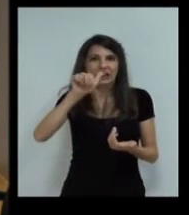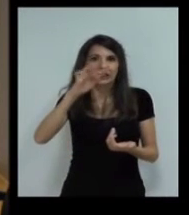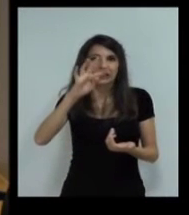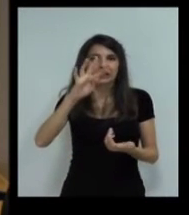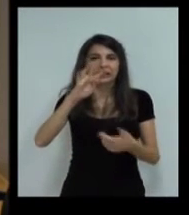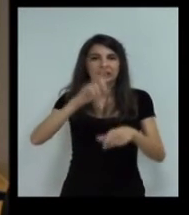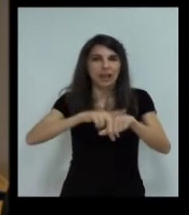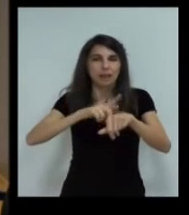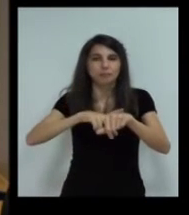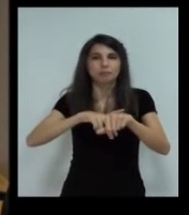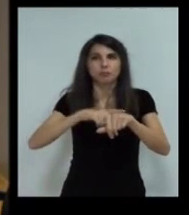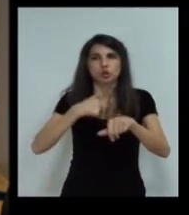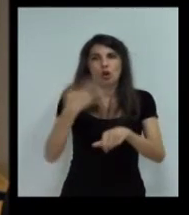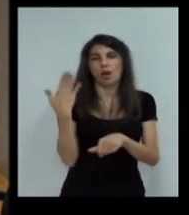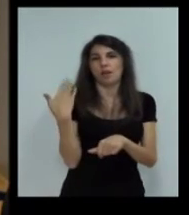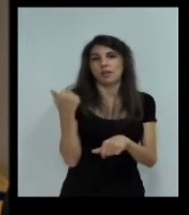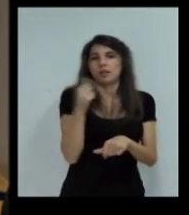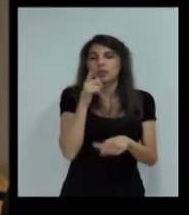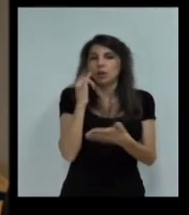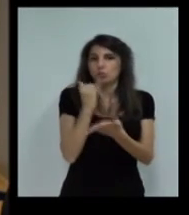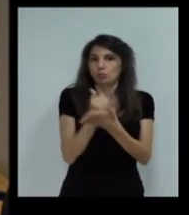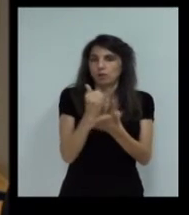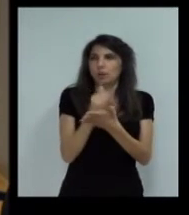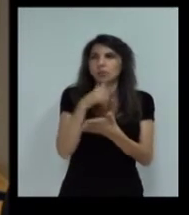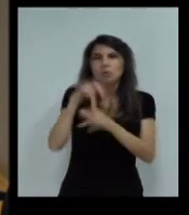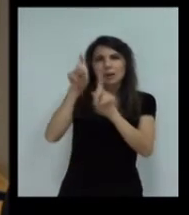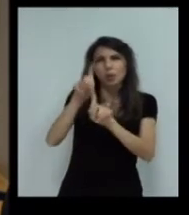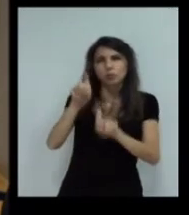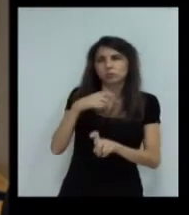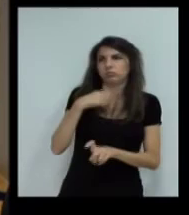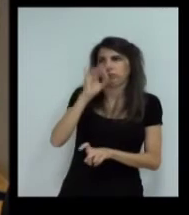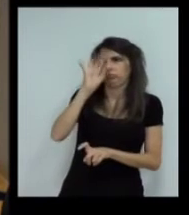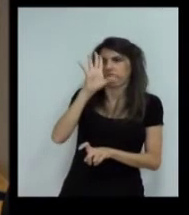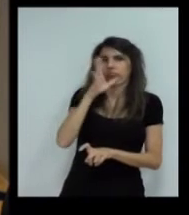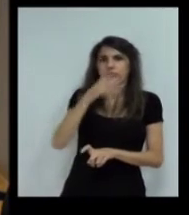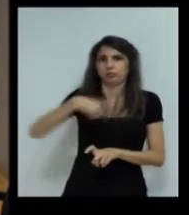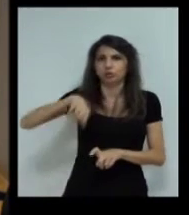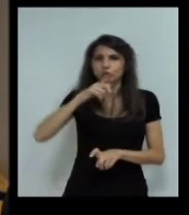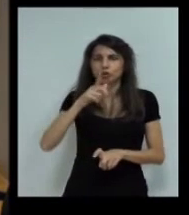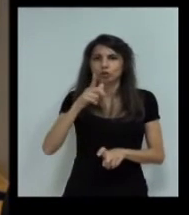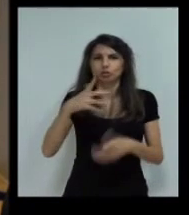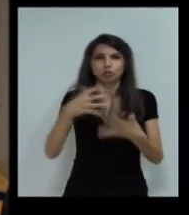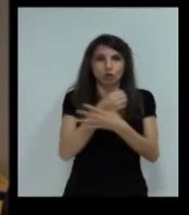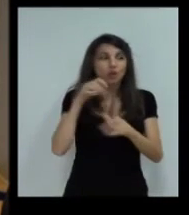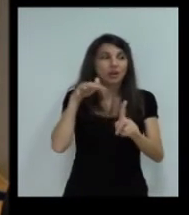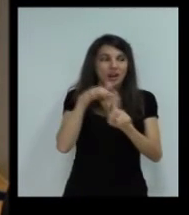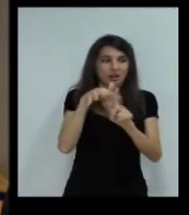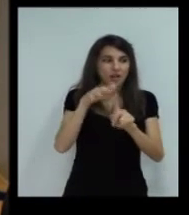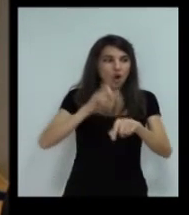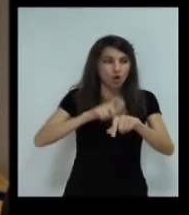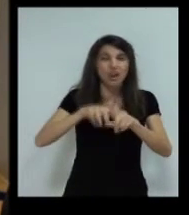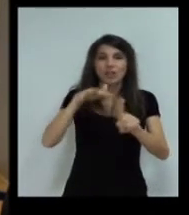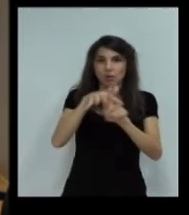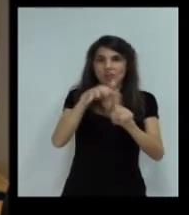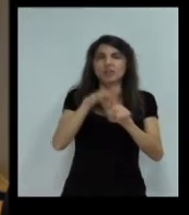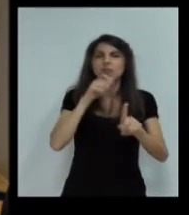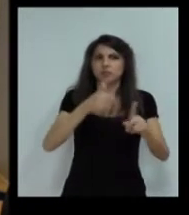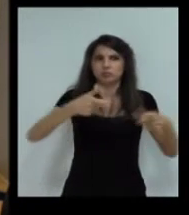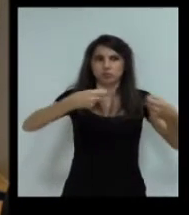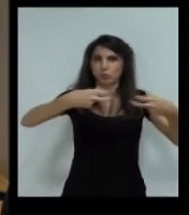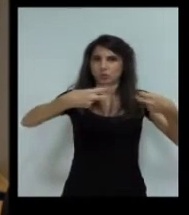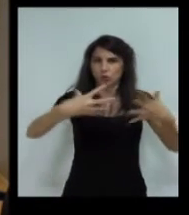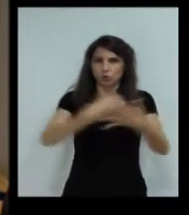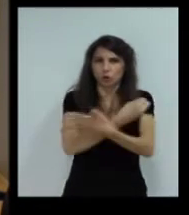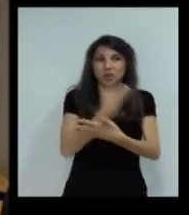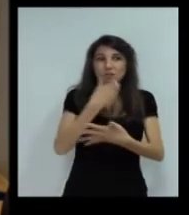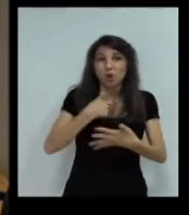prueba porque cuando leía las preguntas me sorprendió, digo, pues yo creo que nosotros subtitulamos todo el prime time y efectivamente teníamos de nuestros 8 canales.